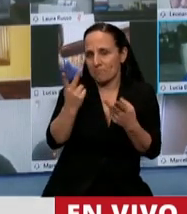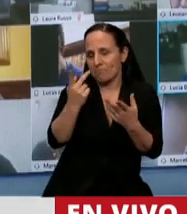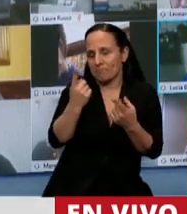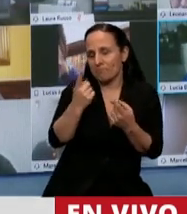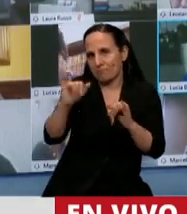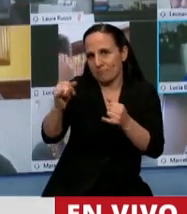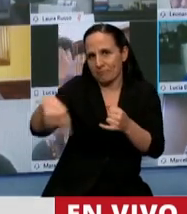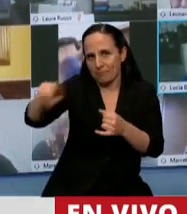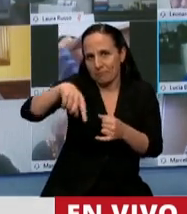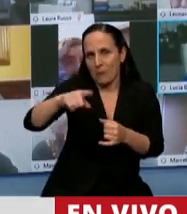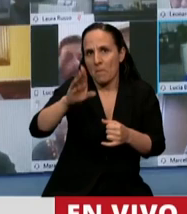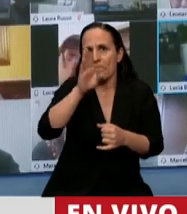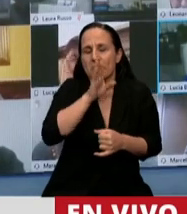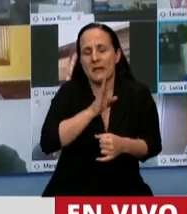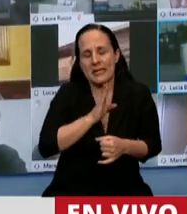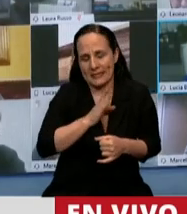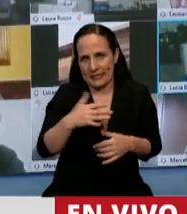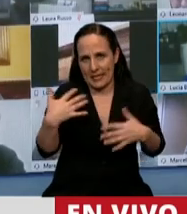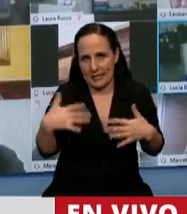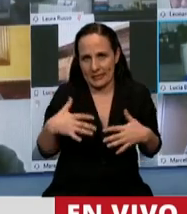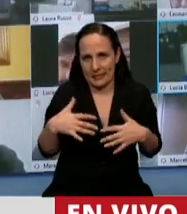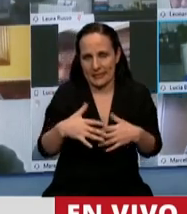tenido ustedes, porque hace ya